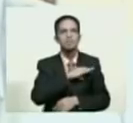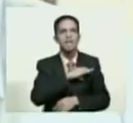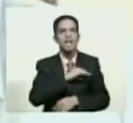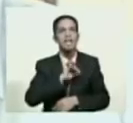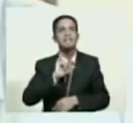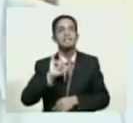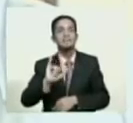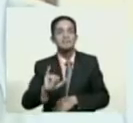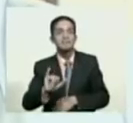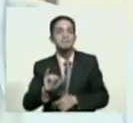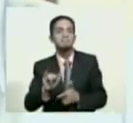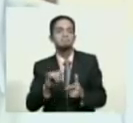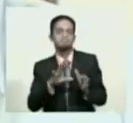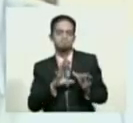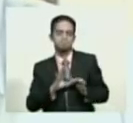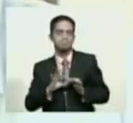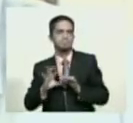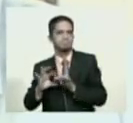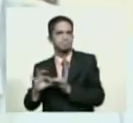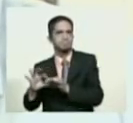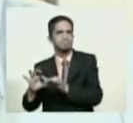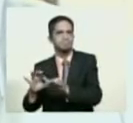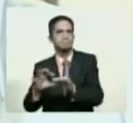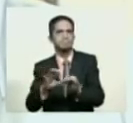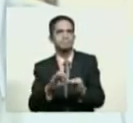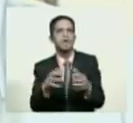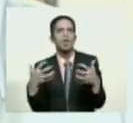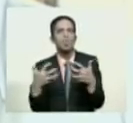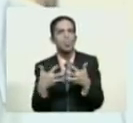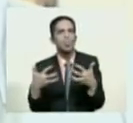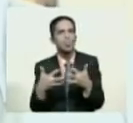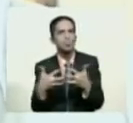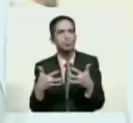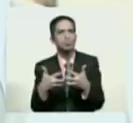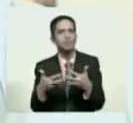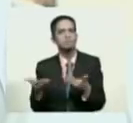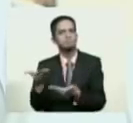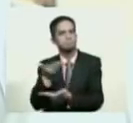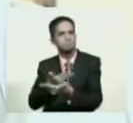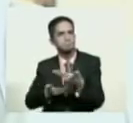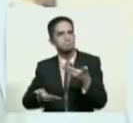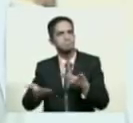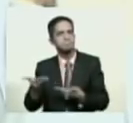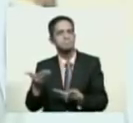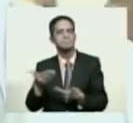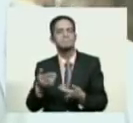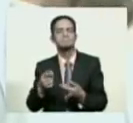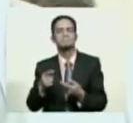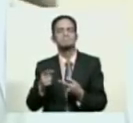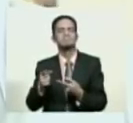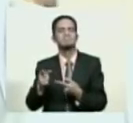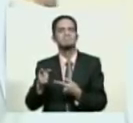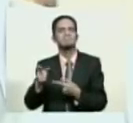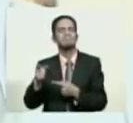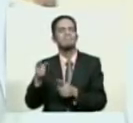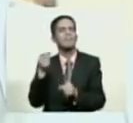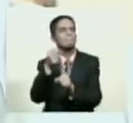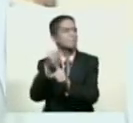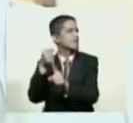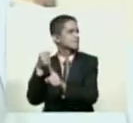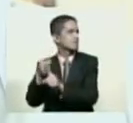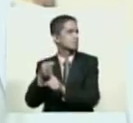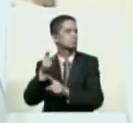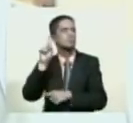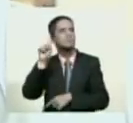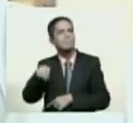un mecanismo de luchas y de solidaridad también con la persecución que tienen contra líderes de